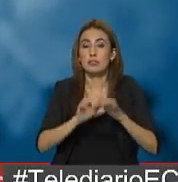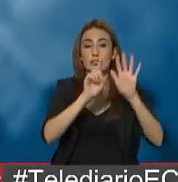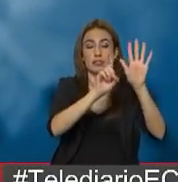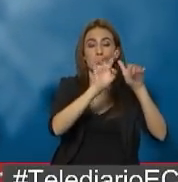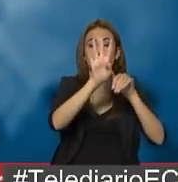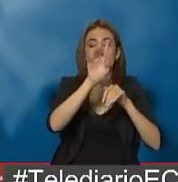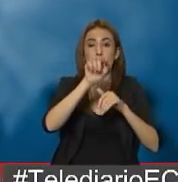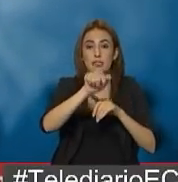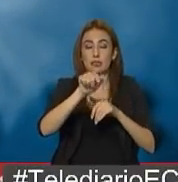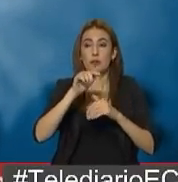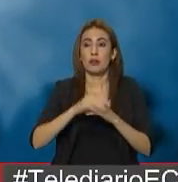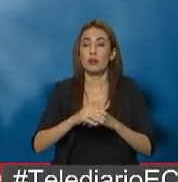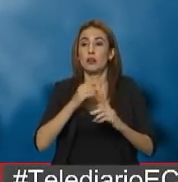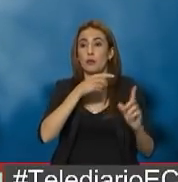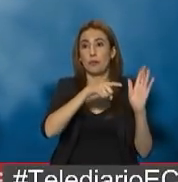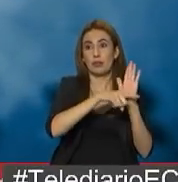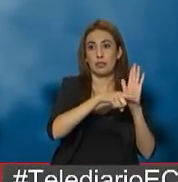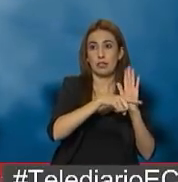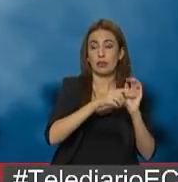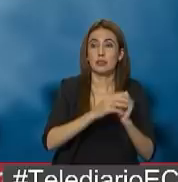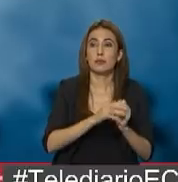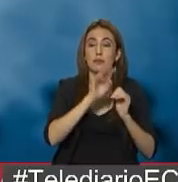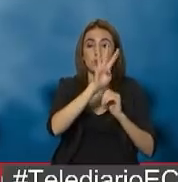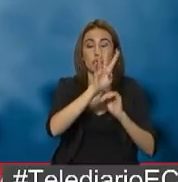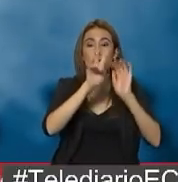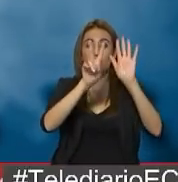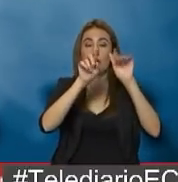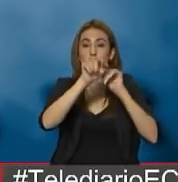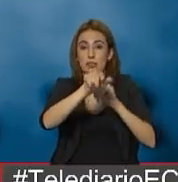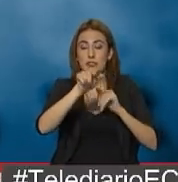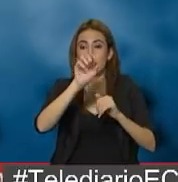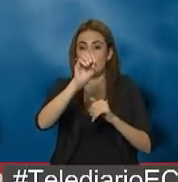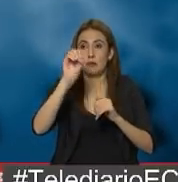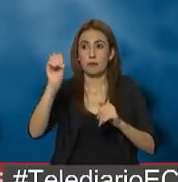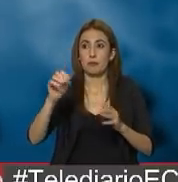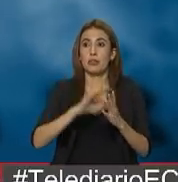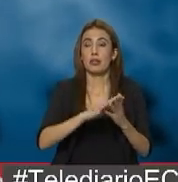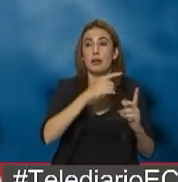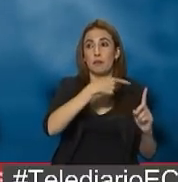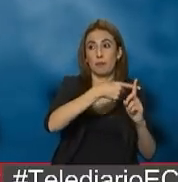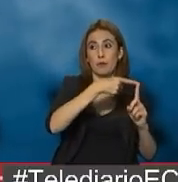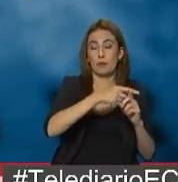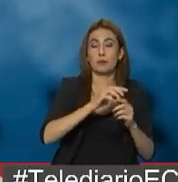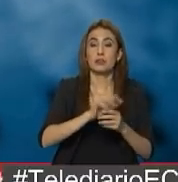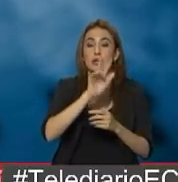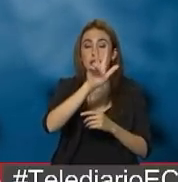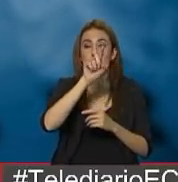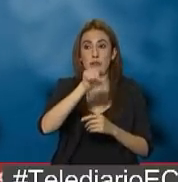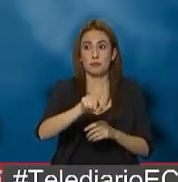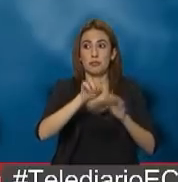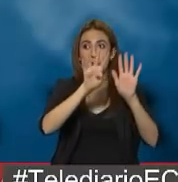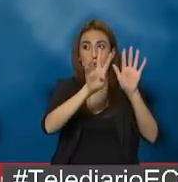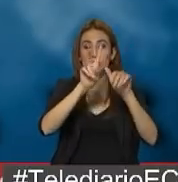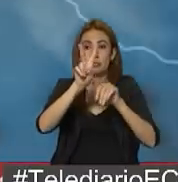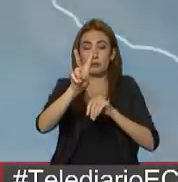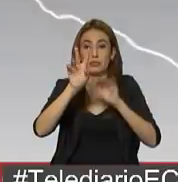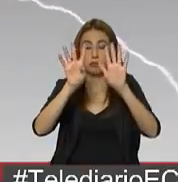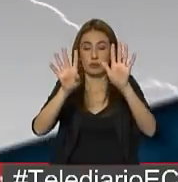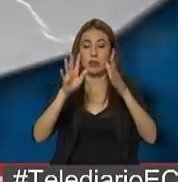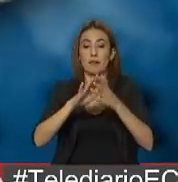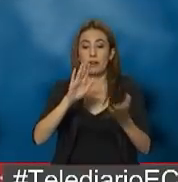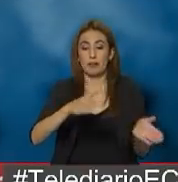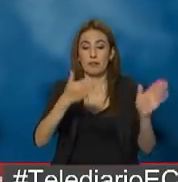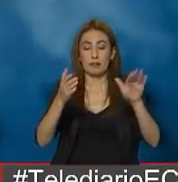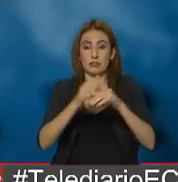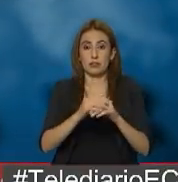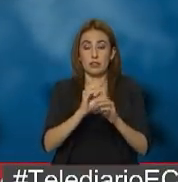64.351 casos descartados. 47.322 confirmados. Y 3.929 personas fallecidas. Las provincias con mayor